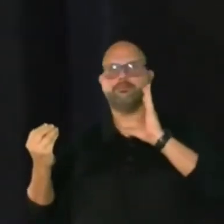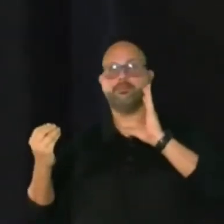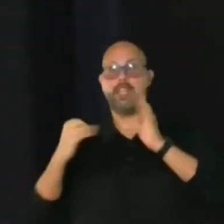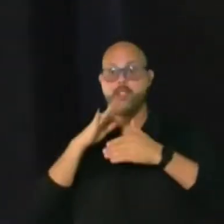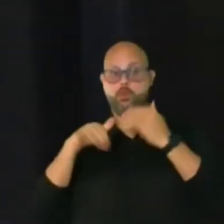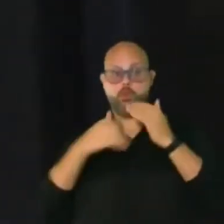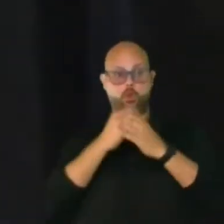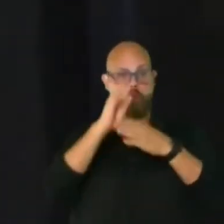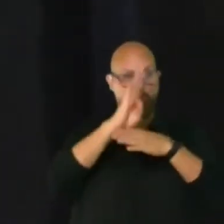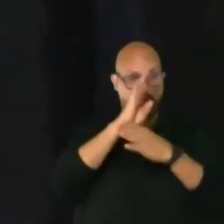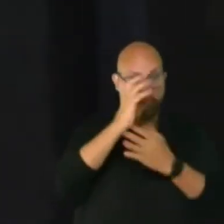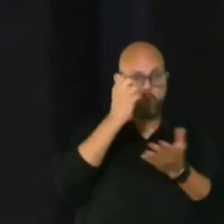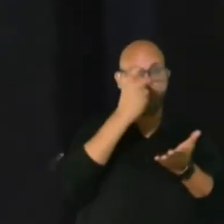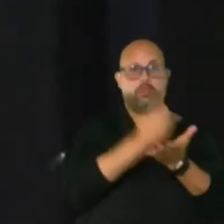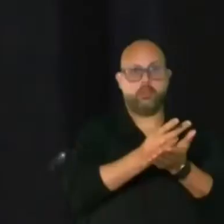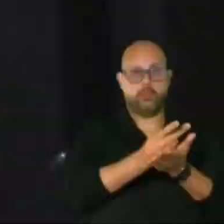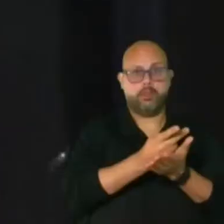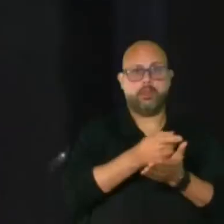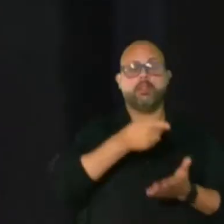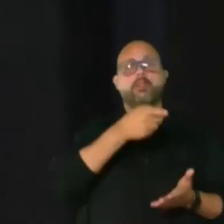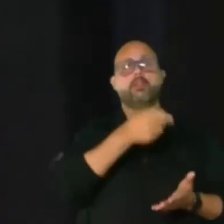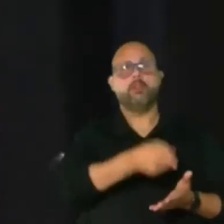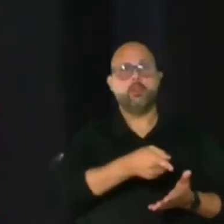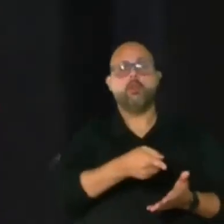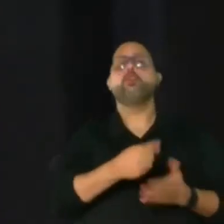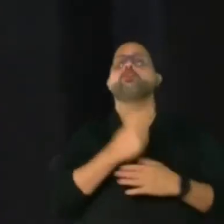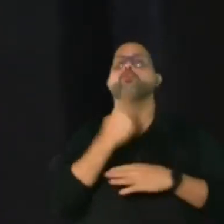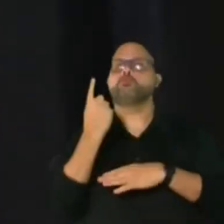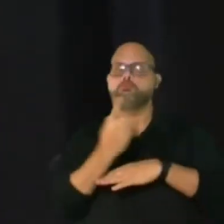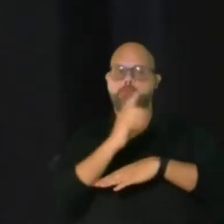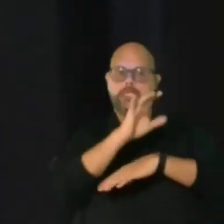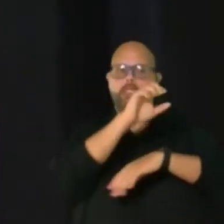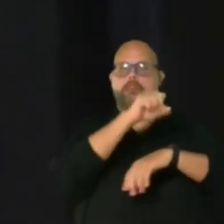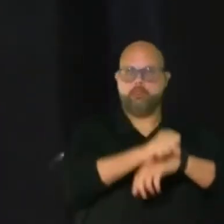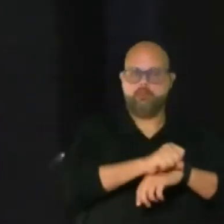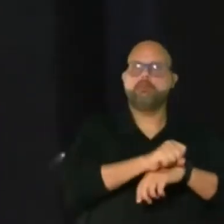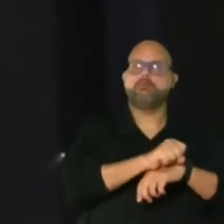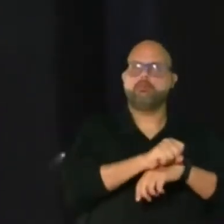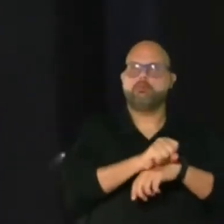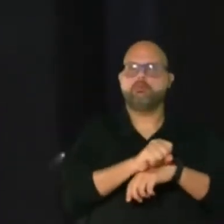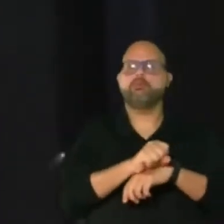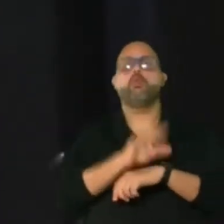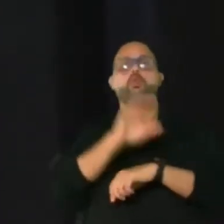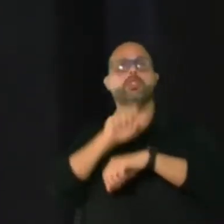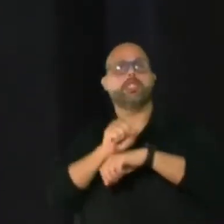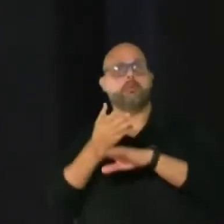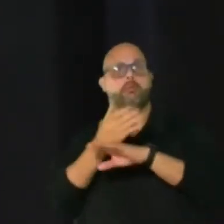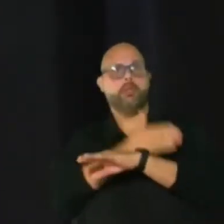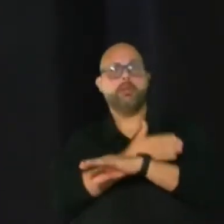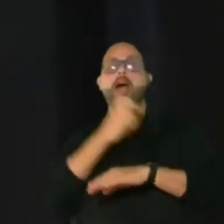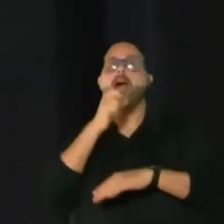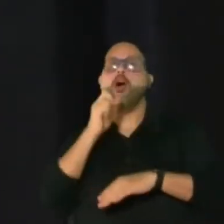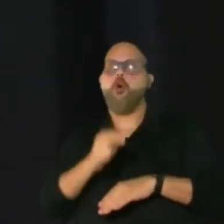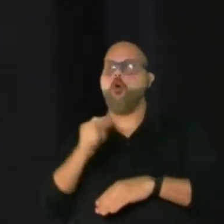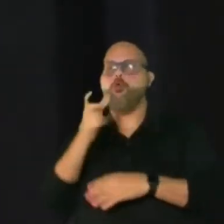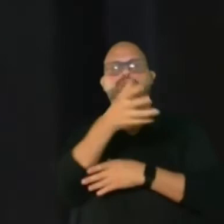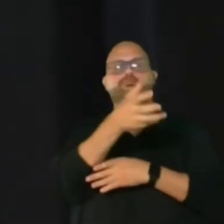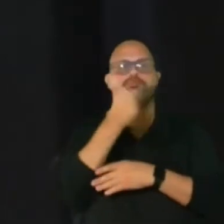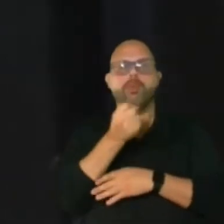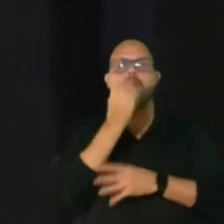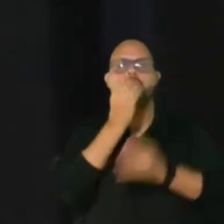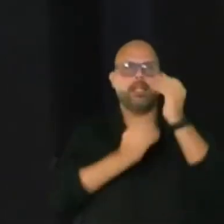autorizados para que sean por reservación, cita previa o que cuenten con servicios de recogidos de alimentos o